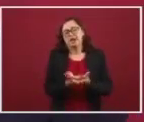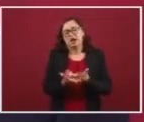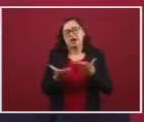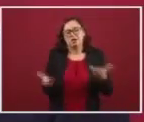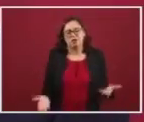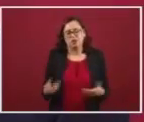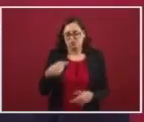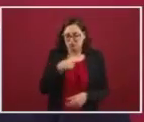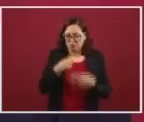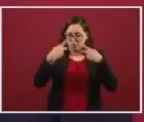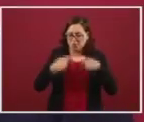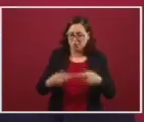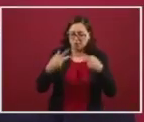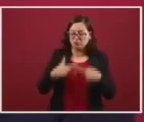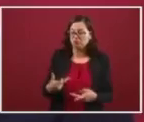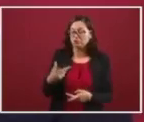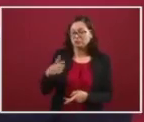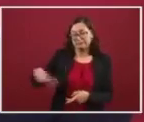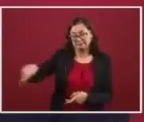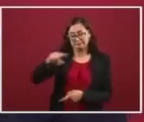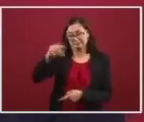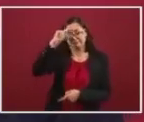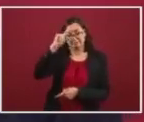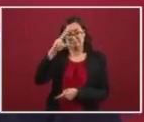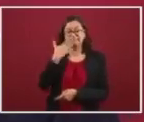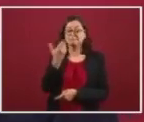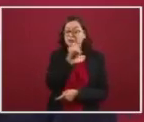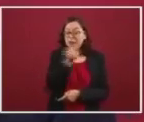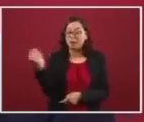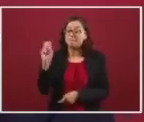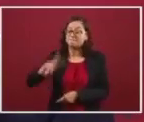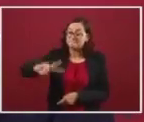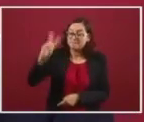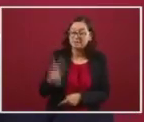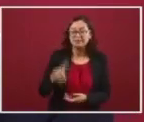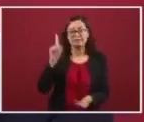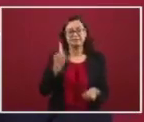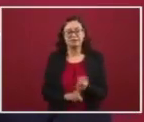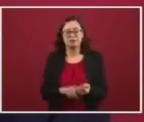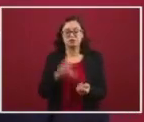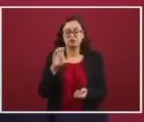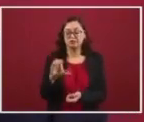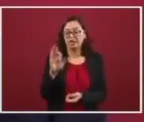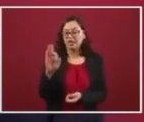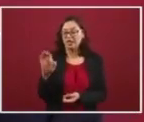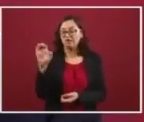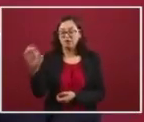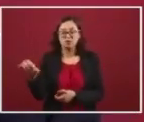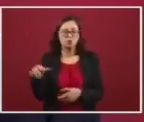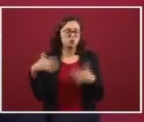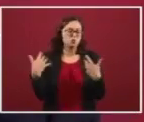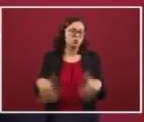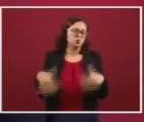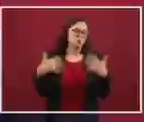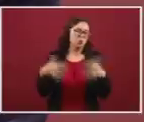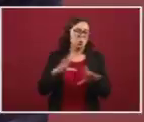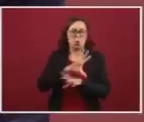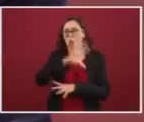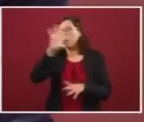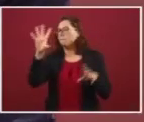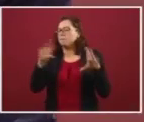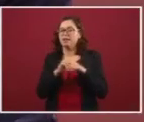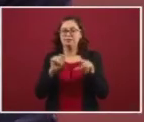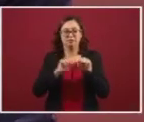profesionales, técnicos de primera en la Comisión Federal de Electricidad, en todo el sistema eléctrico nacional,